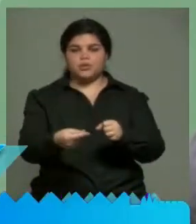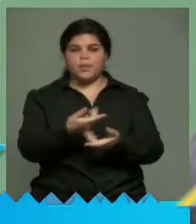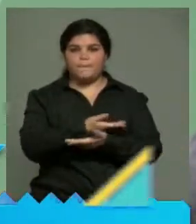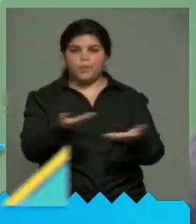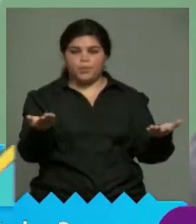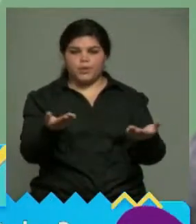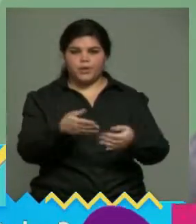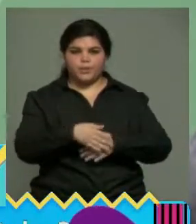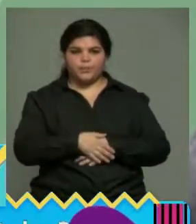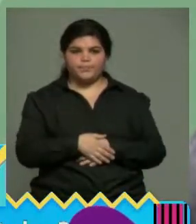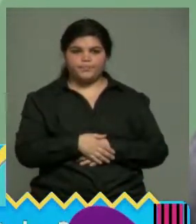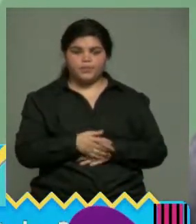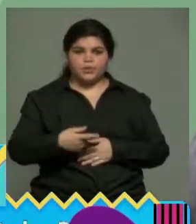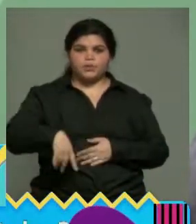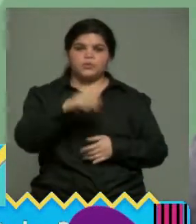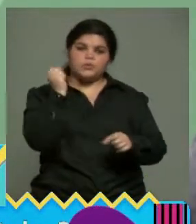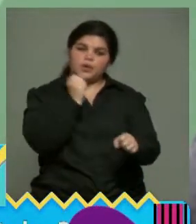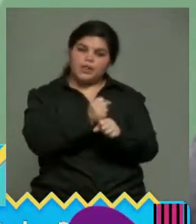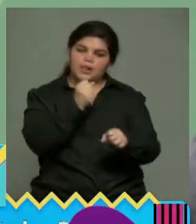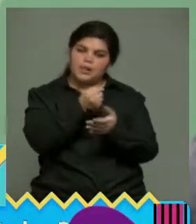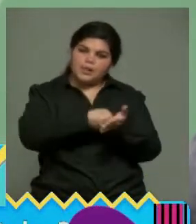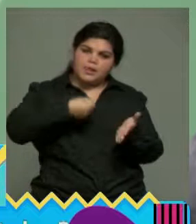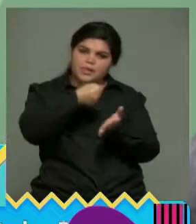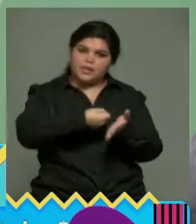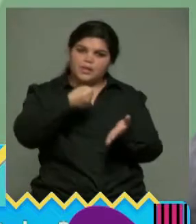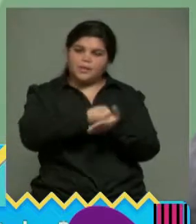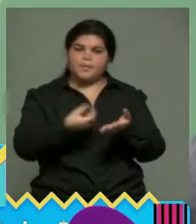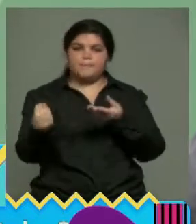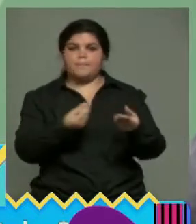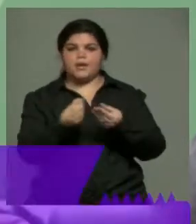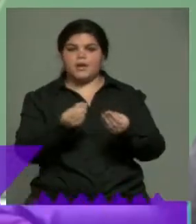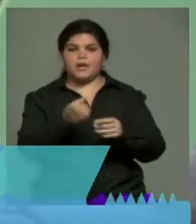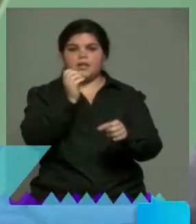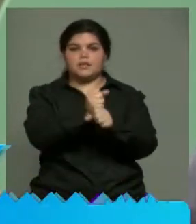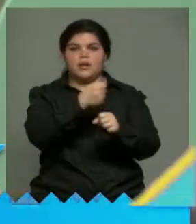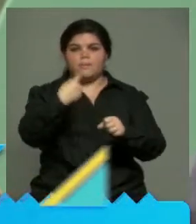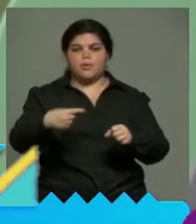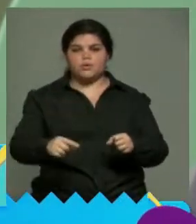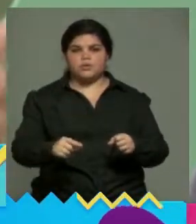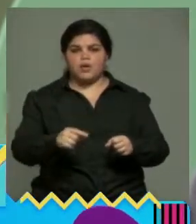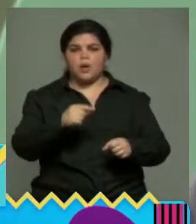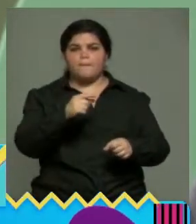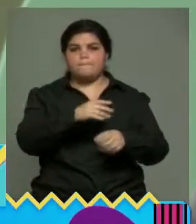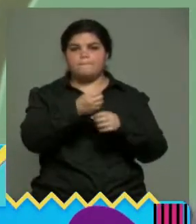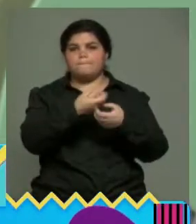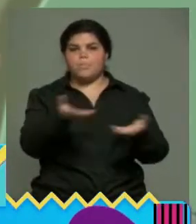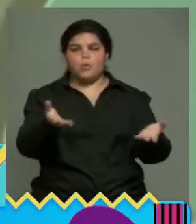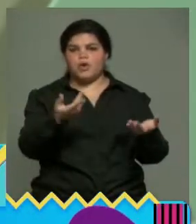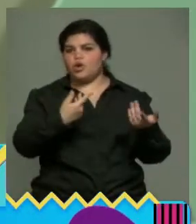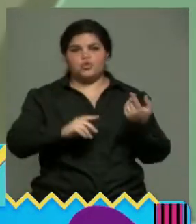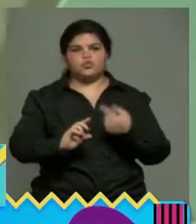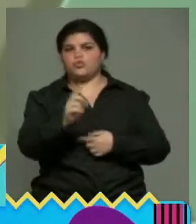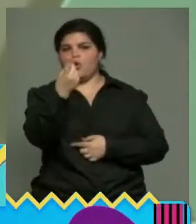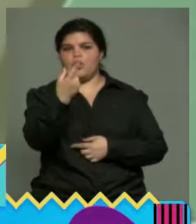Estamos trabajando para tener un transporte público sustentable. Que yo no te tenga que decir, no, bajate del auto, no uses tu